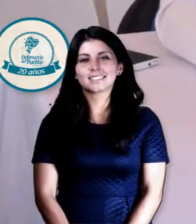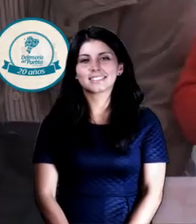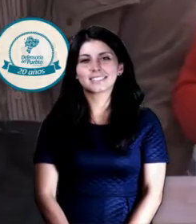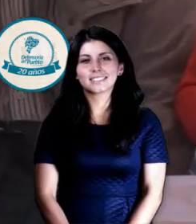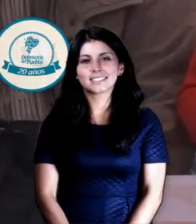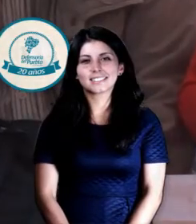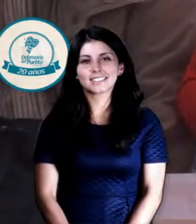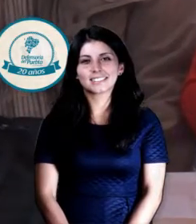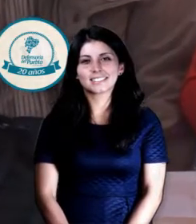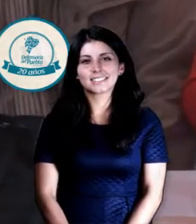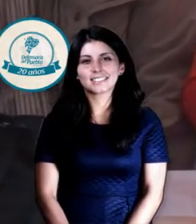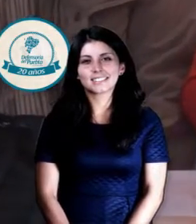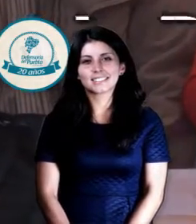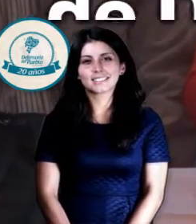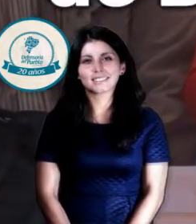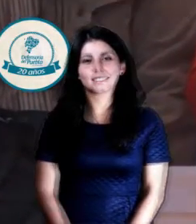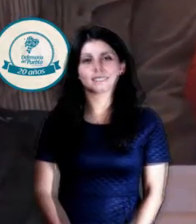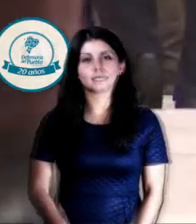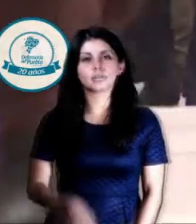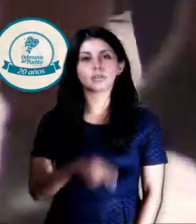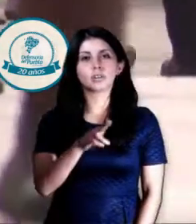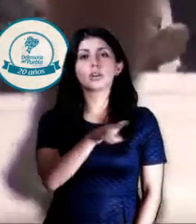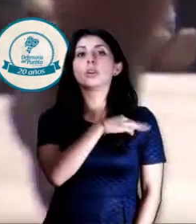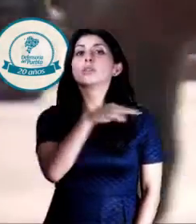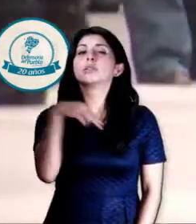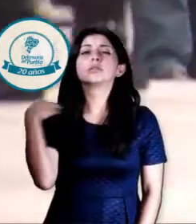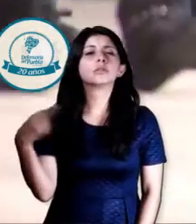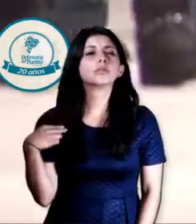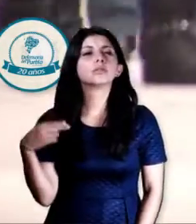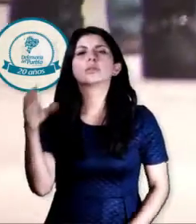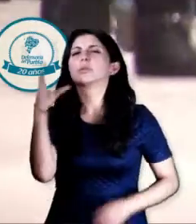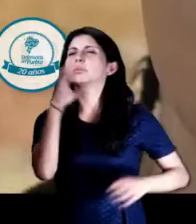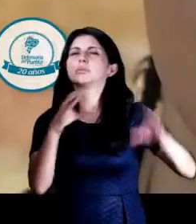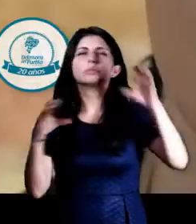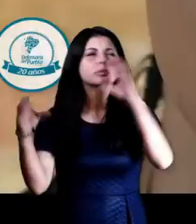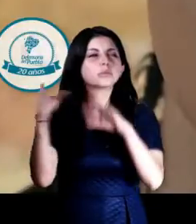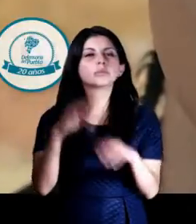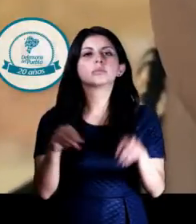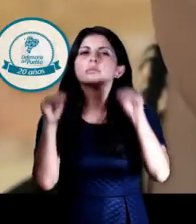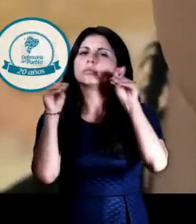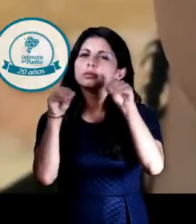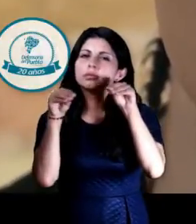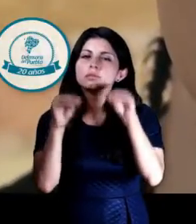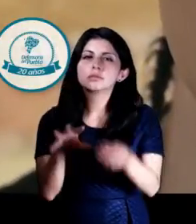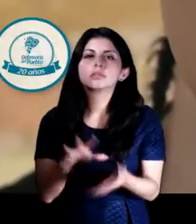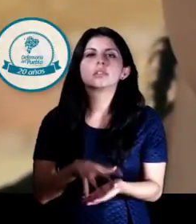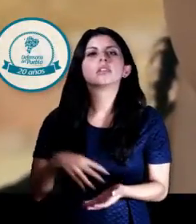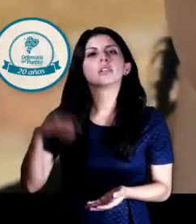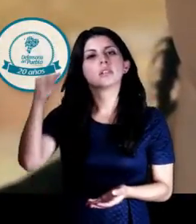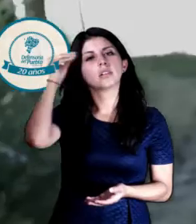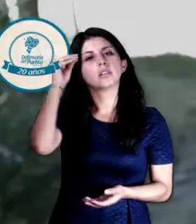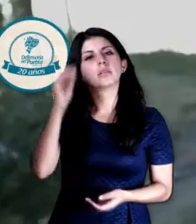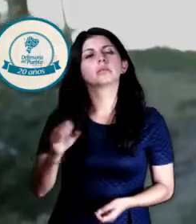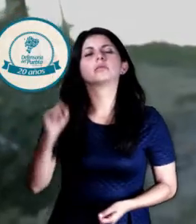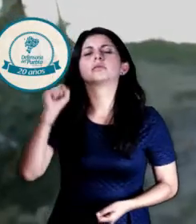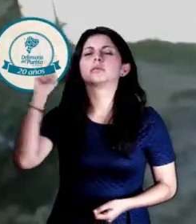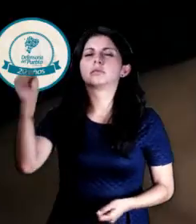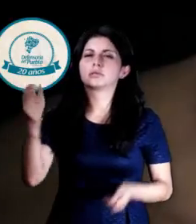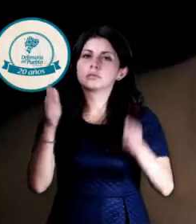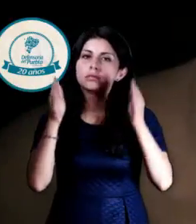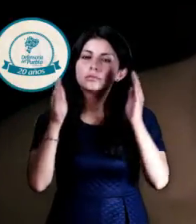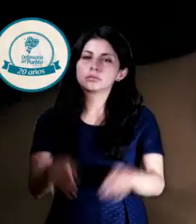este en defensor de derechos humanos. El reconocimiento de los derechos de las personas y los colectivos como